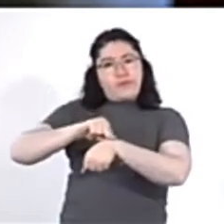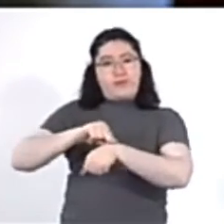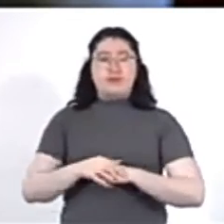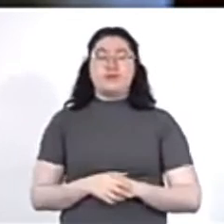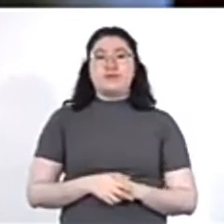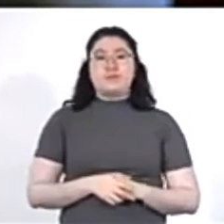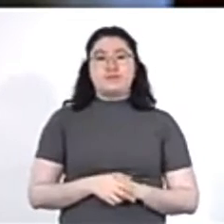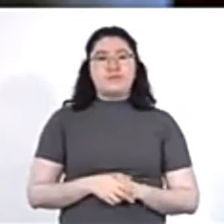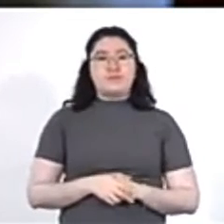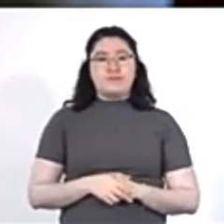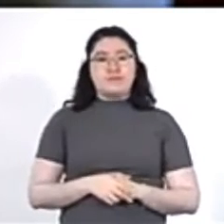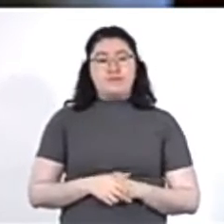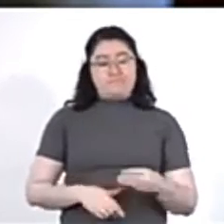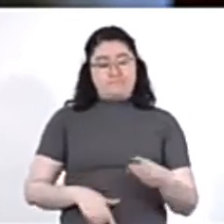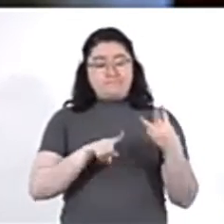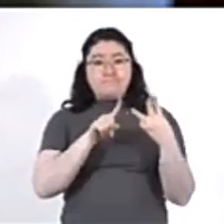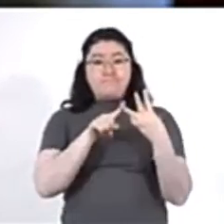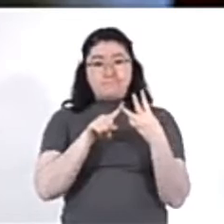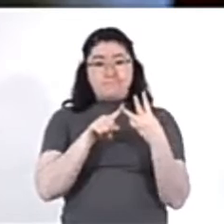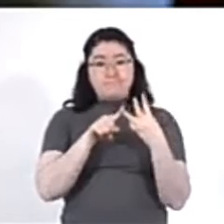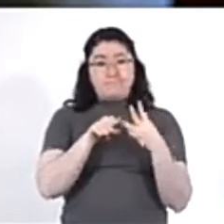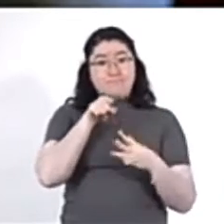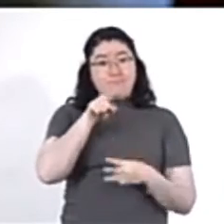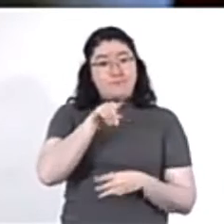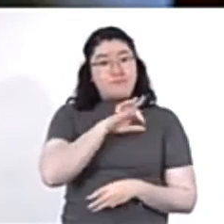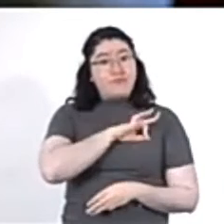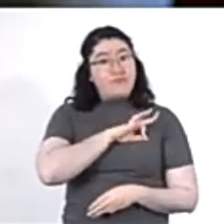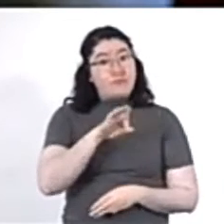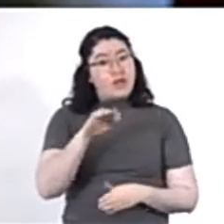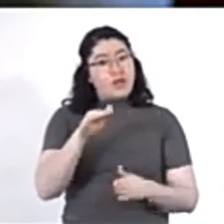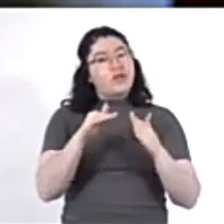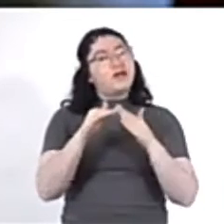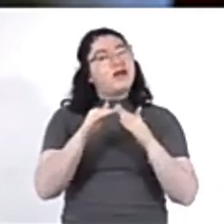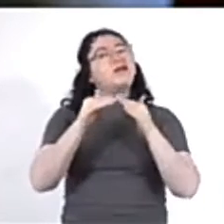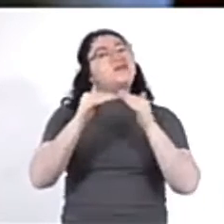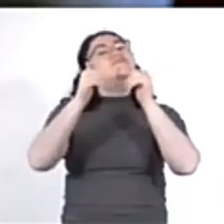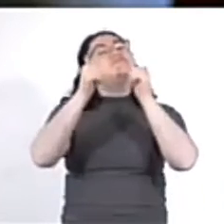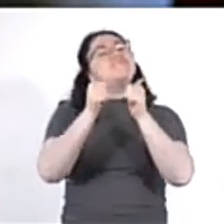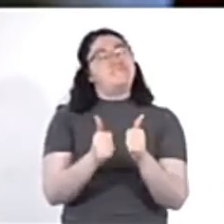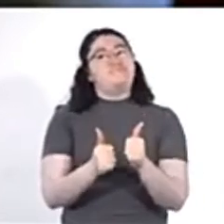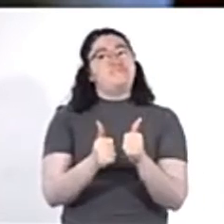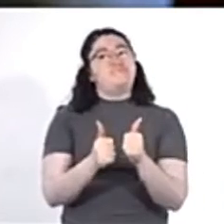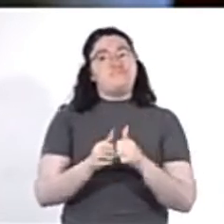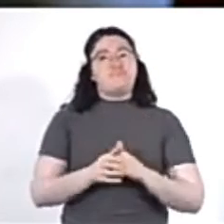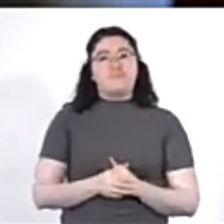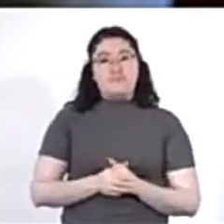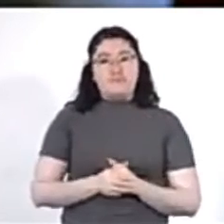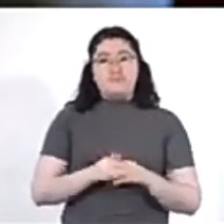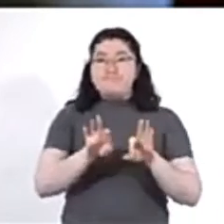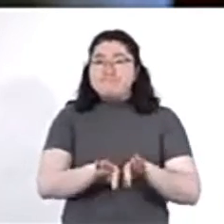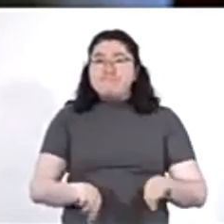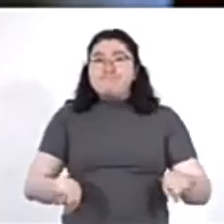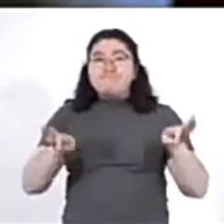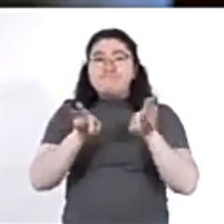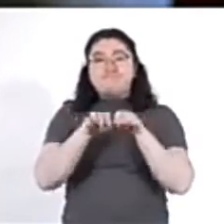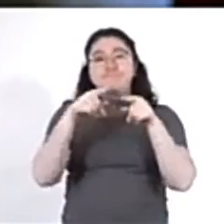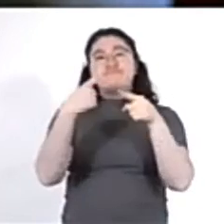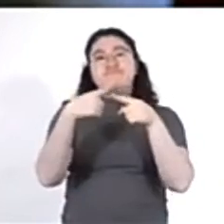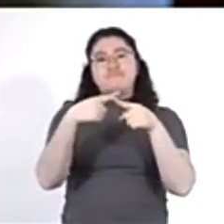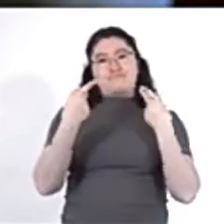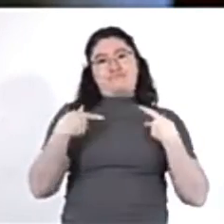personalizado. 3. Si puedes, quédate en casa el mayor tiempo posible, sobre todo las